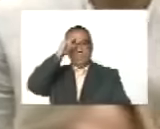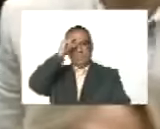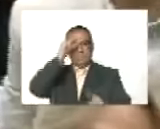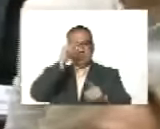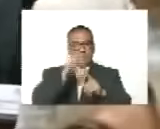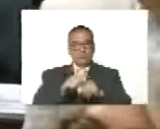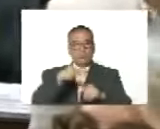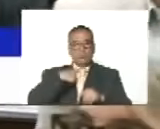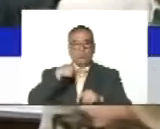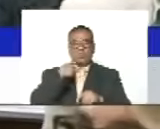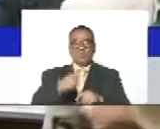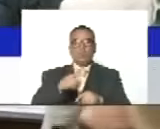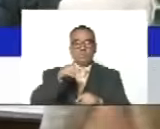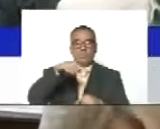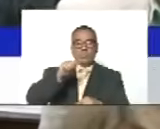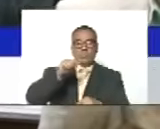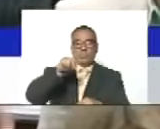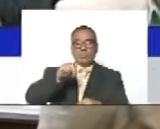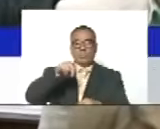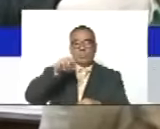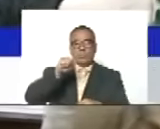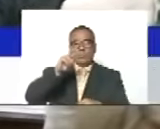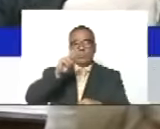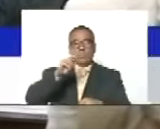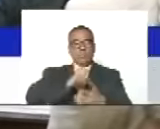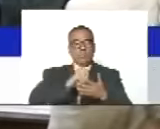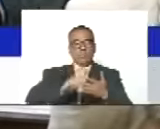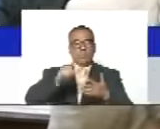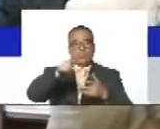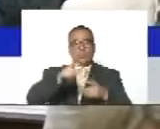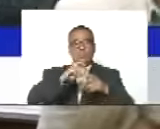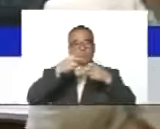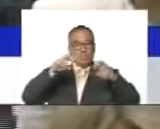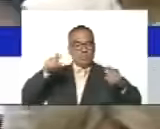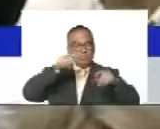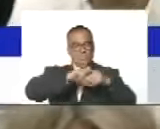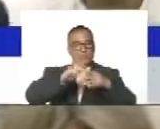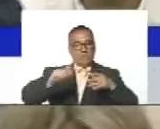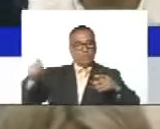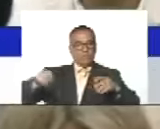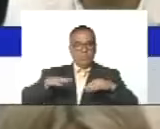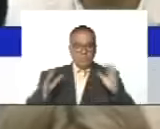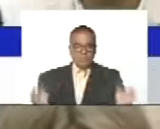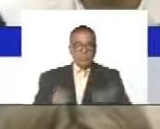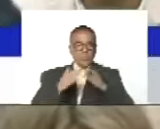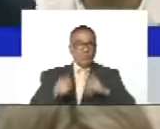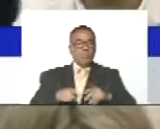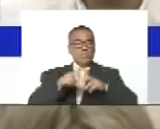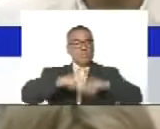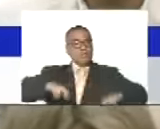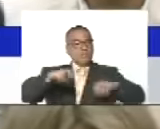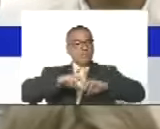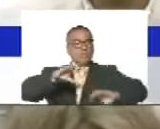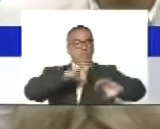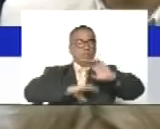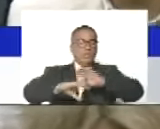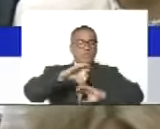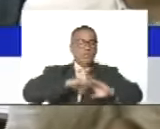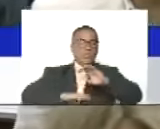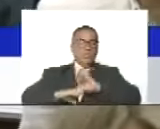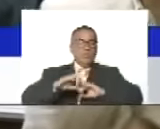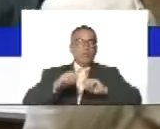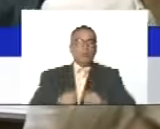objetivo, como dijo Andrés Avelino, pero que no está escrito en este texto, la promoción de la investigación científica